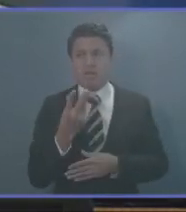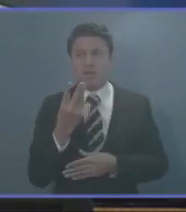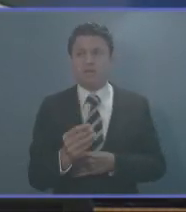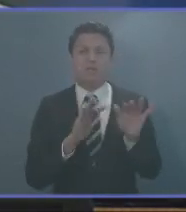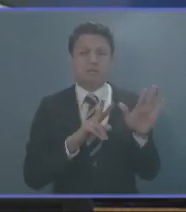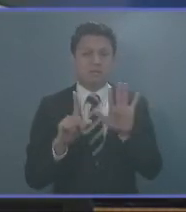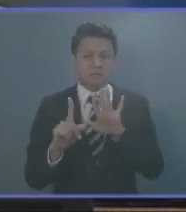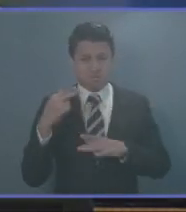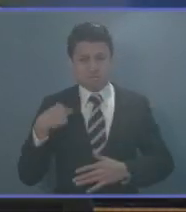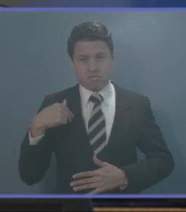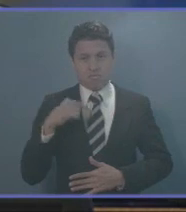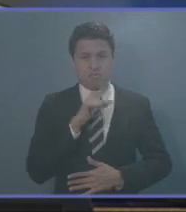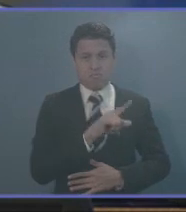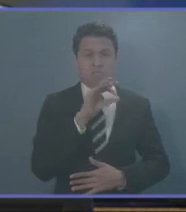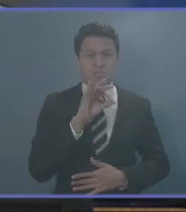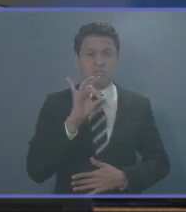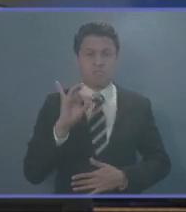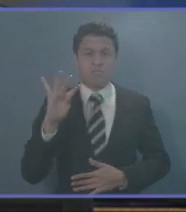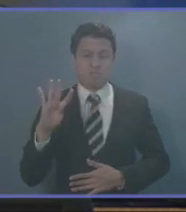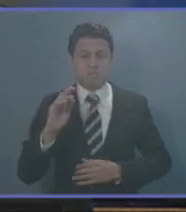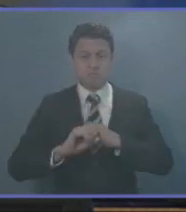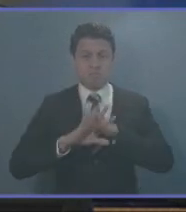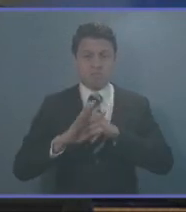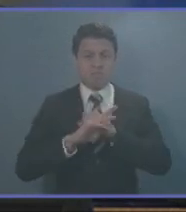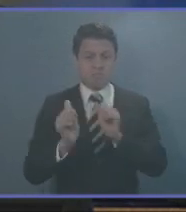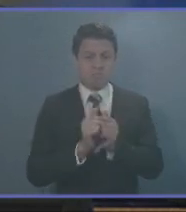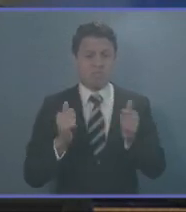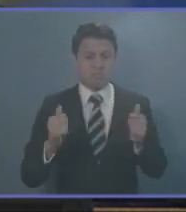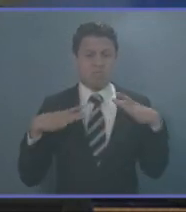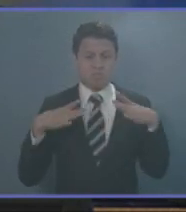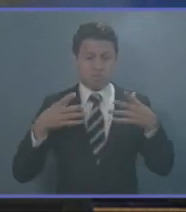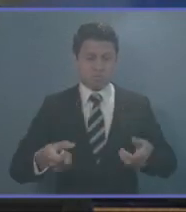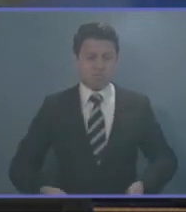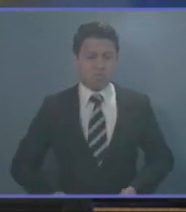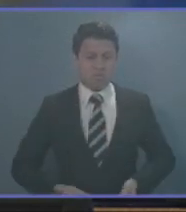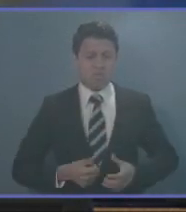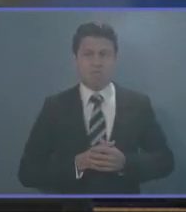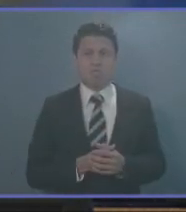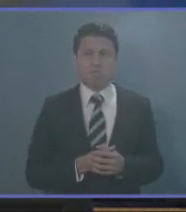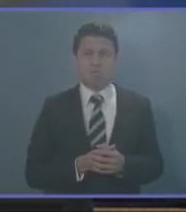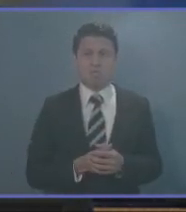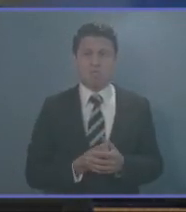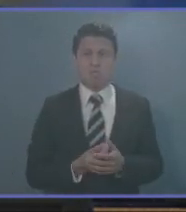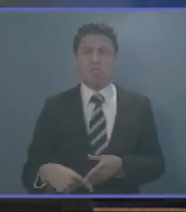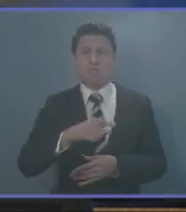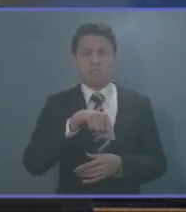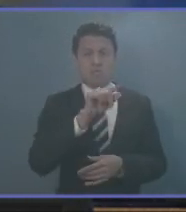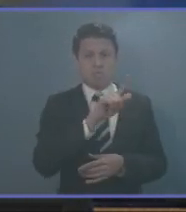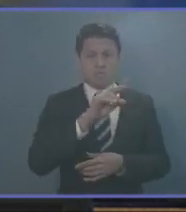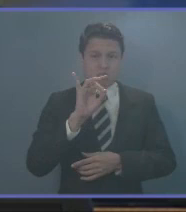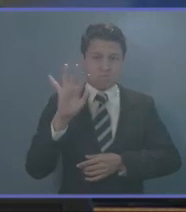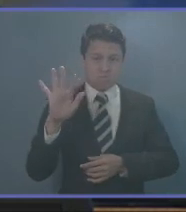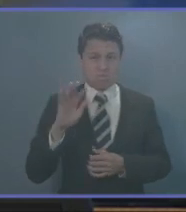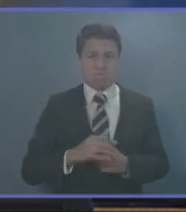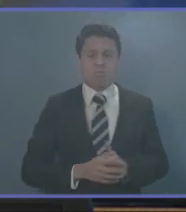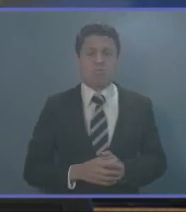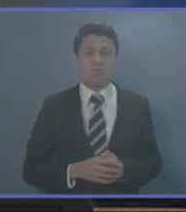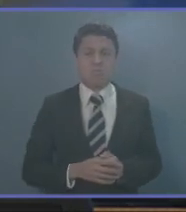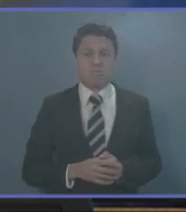16 de noviembre de 1984, publicado en el diario oficial número 222, tomo 285 del 28 de noviembre del